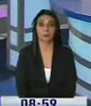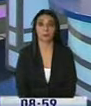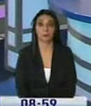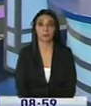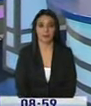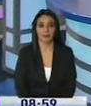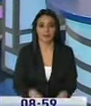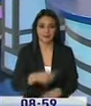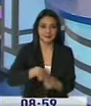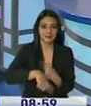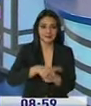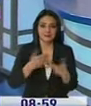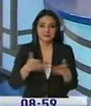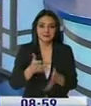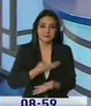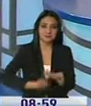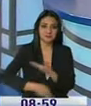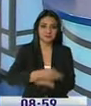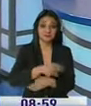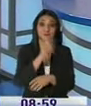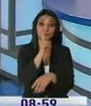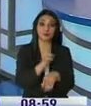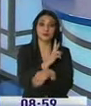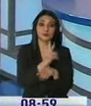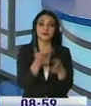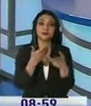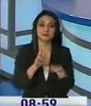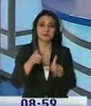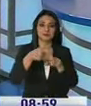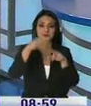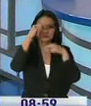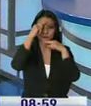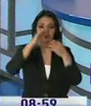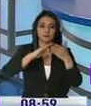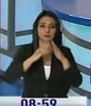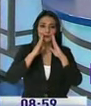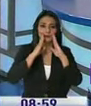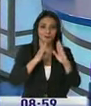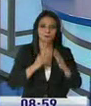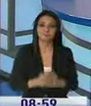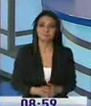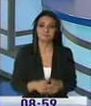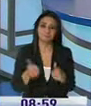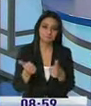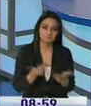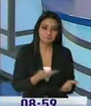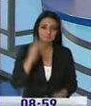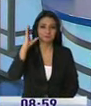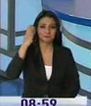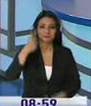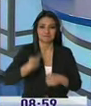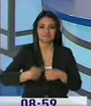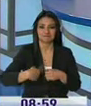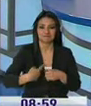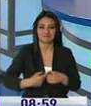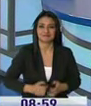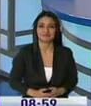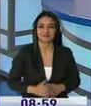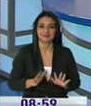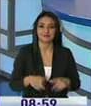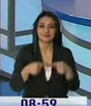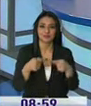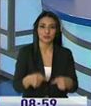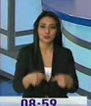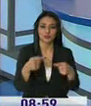Y estamos de vuelta acá para compartir nuestra segunda hora del primer noticiero de la comunidad. Hay que dar la bienvenida a Radio Quito. Así es, como todas las mañanas,